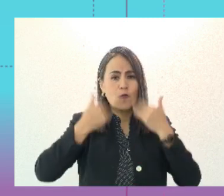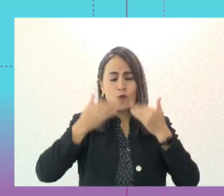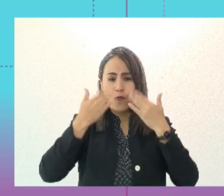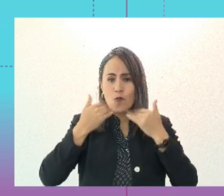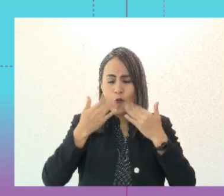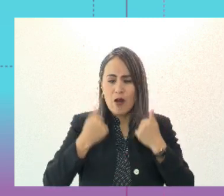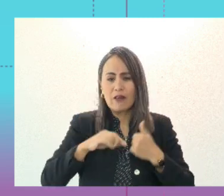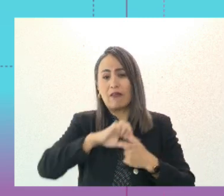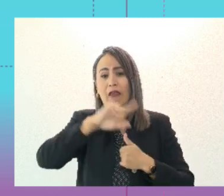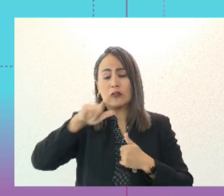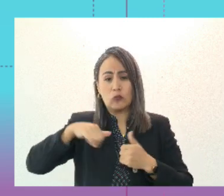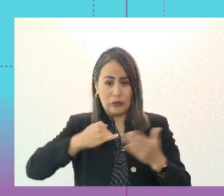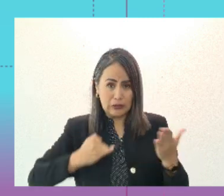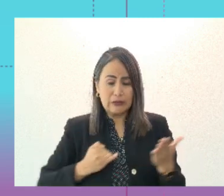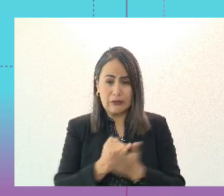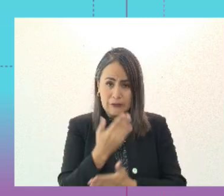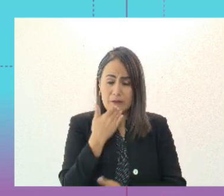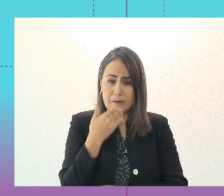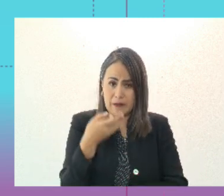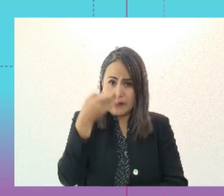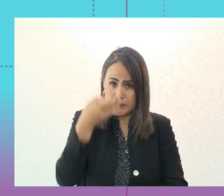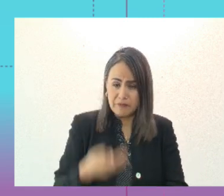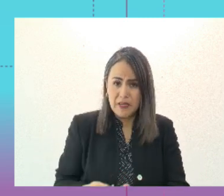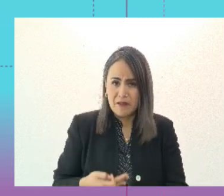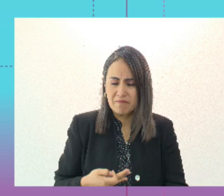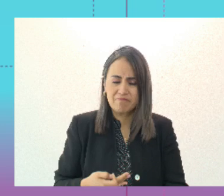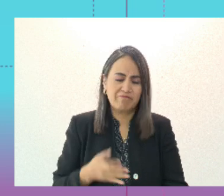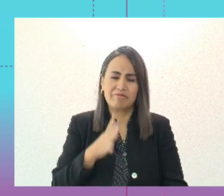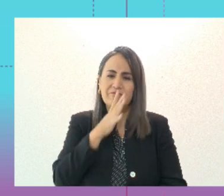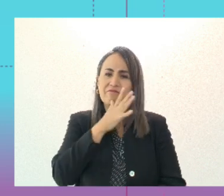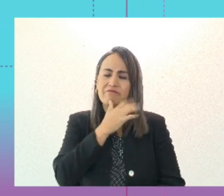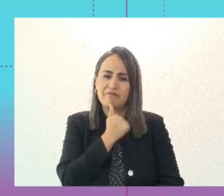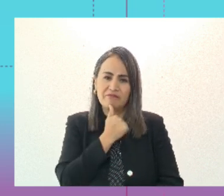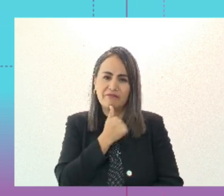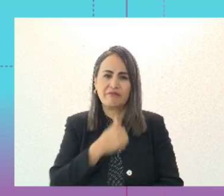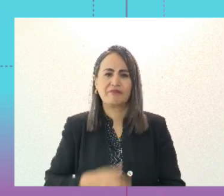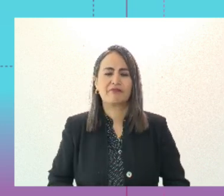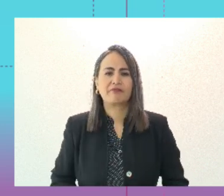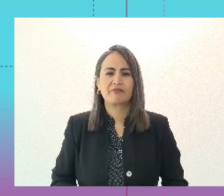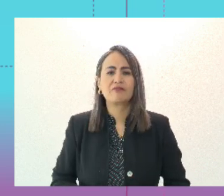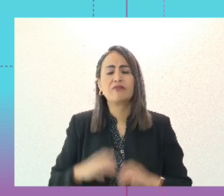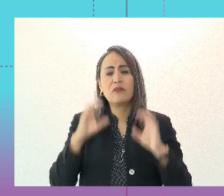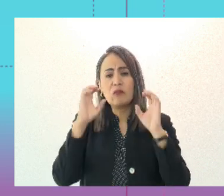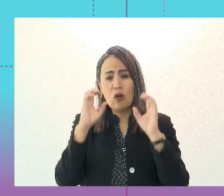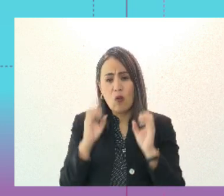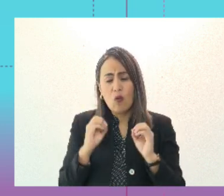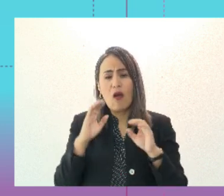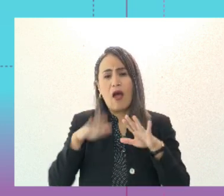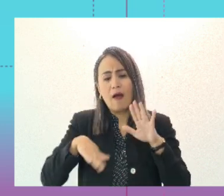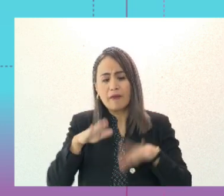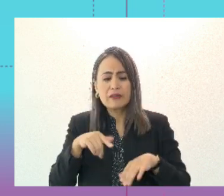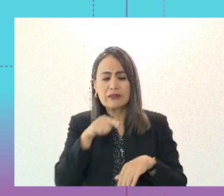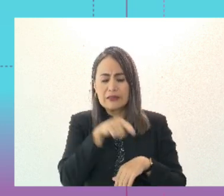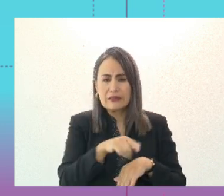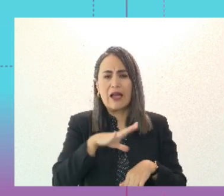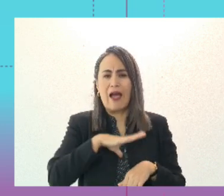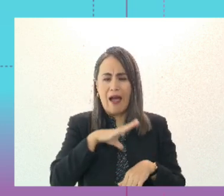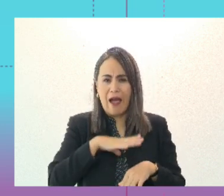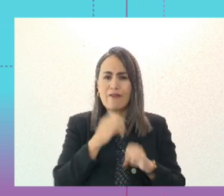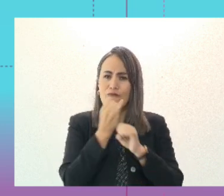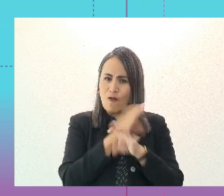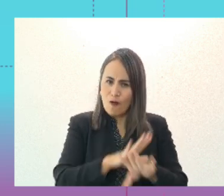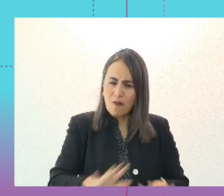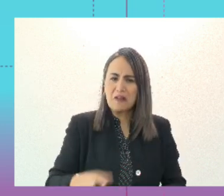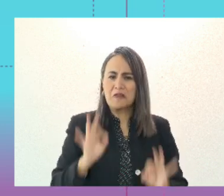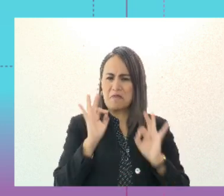tomar decisiones que tenemos que atender o que tenemos que resolver. Muchas veces el contar con la información útil